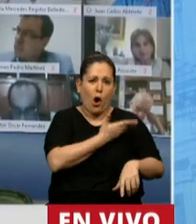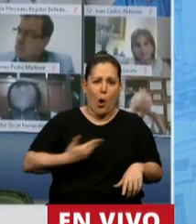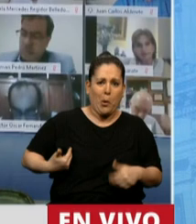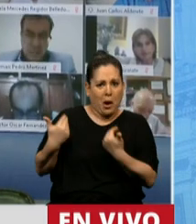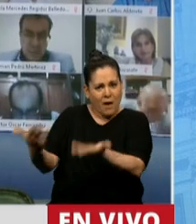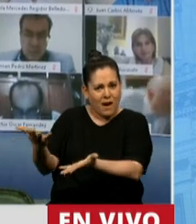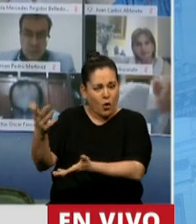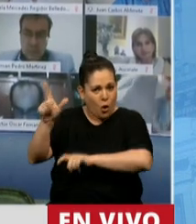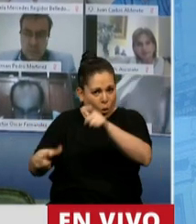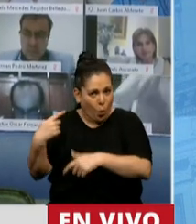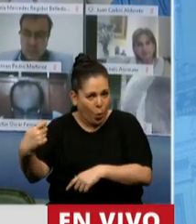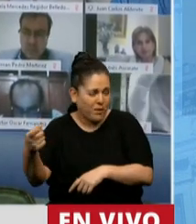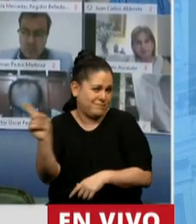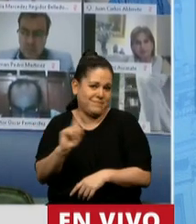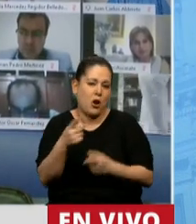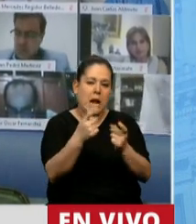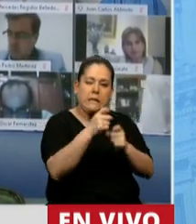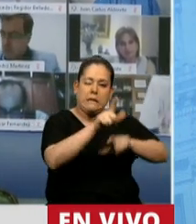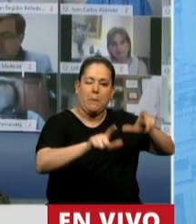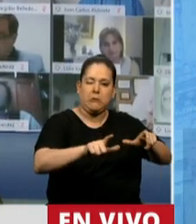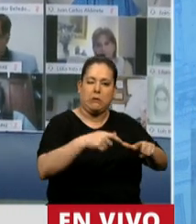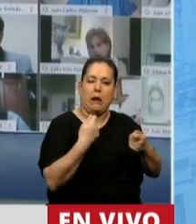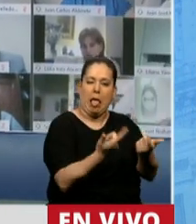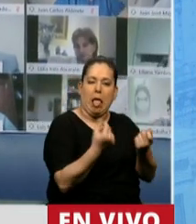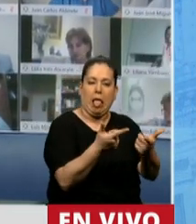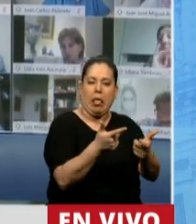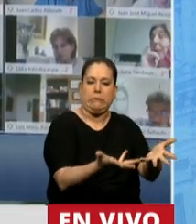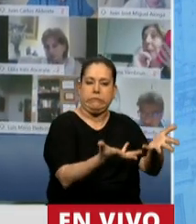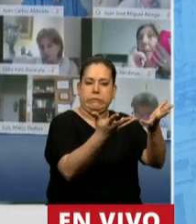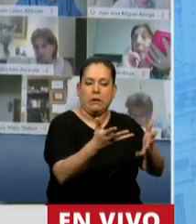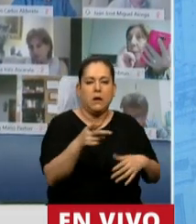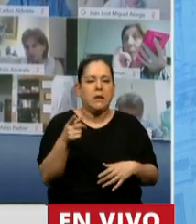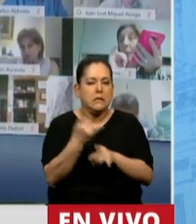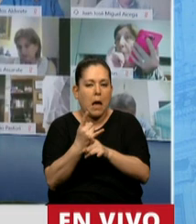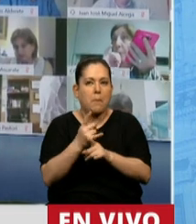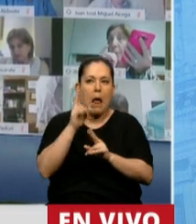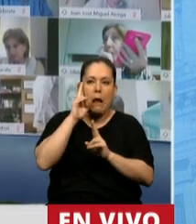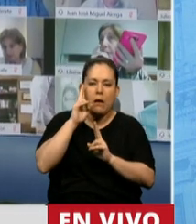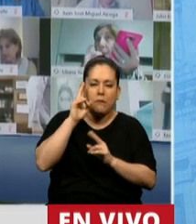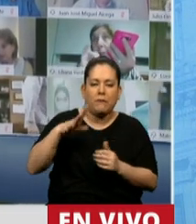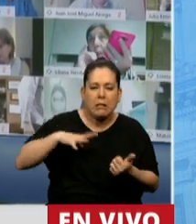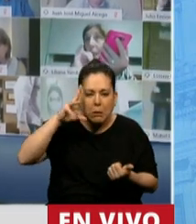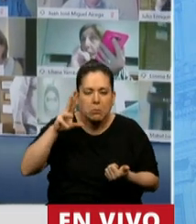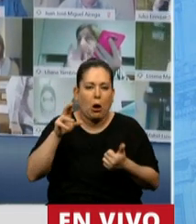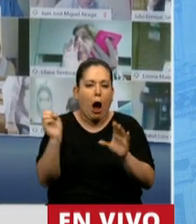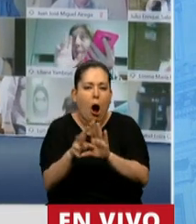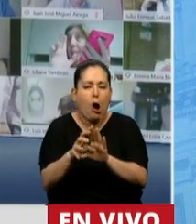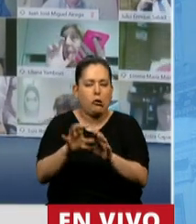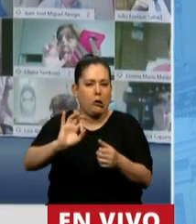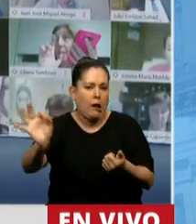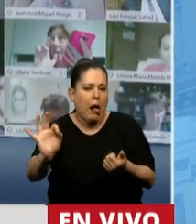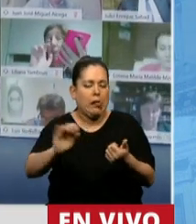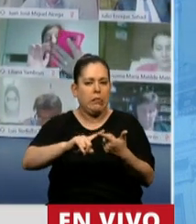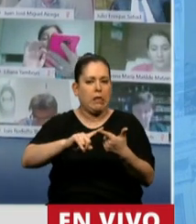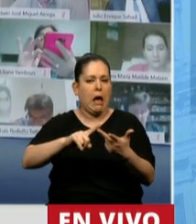necesita clientes siempre se castiga el trabajo el esfuerzo el ahorro el respeto de la ley en otras palabras el mérito